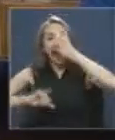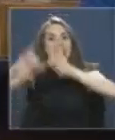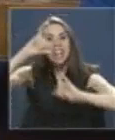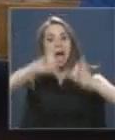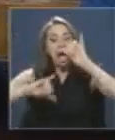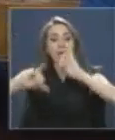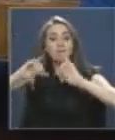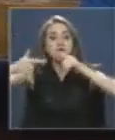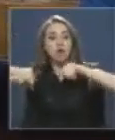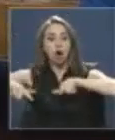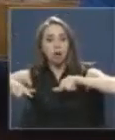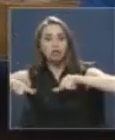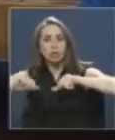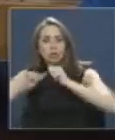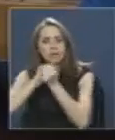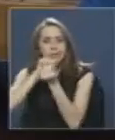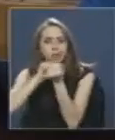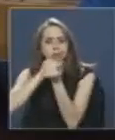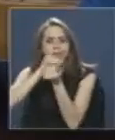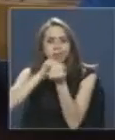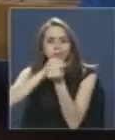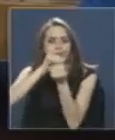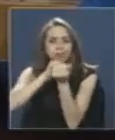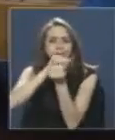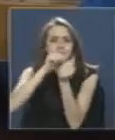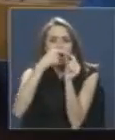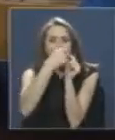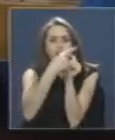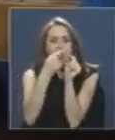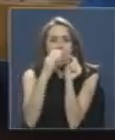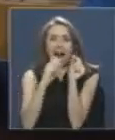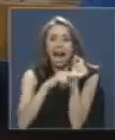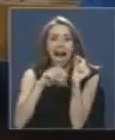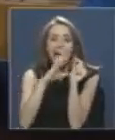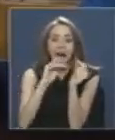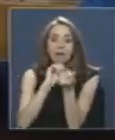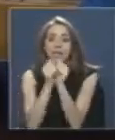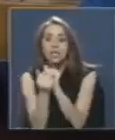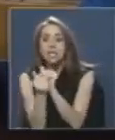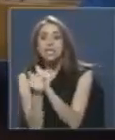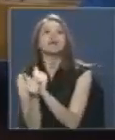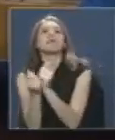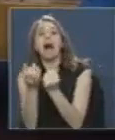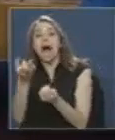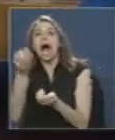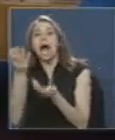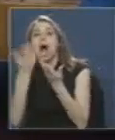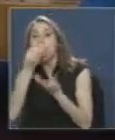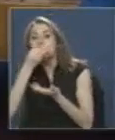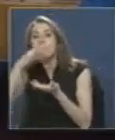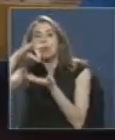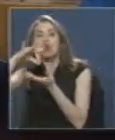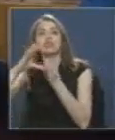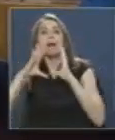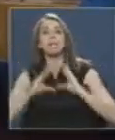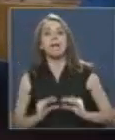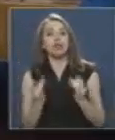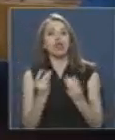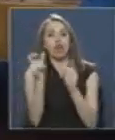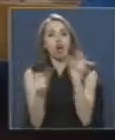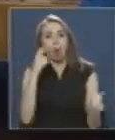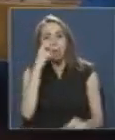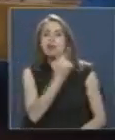laboratorios que pueden desarrollar productos que tiendan y busquen aliviar dolores de seres humanos. Yo me